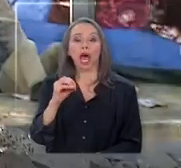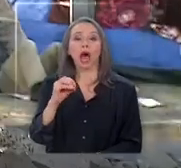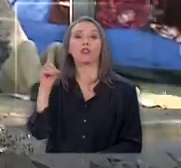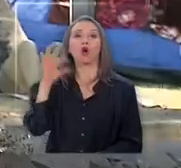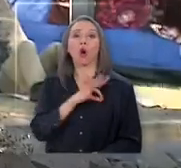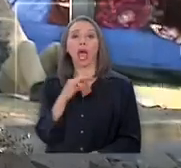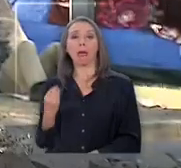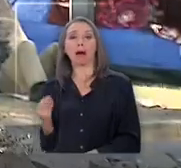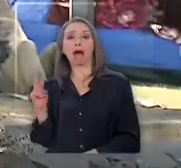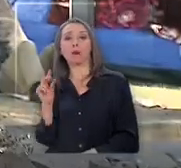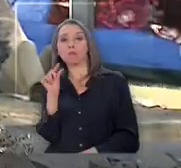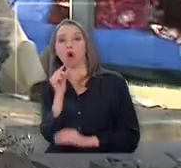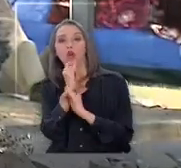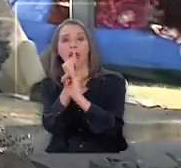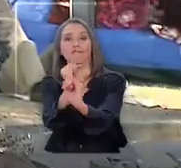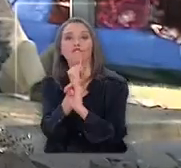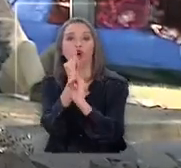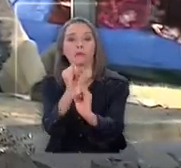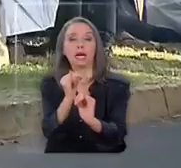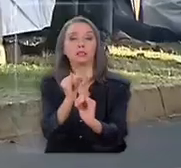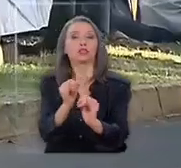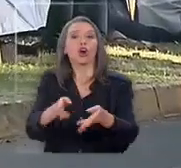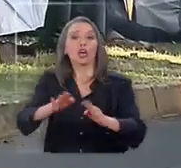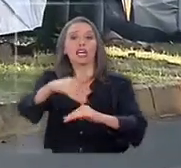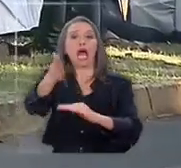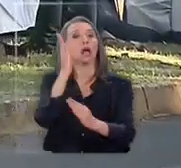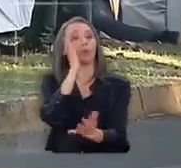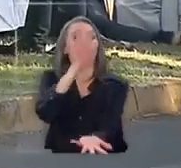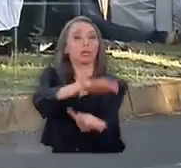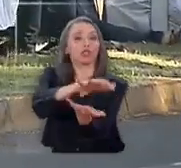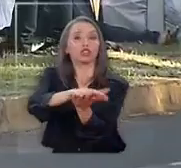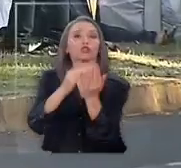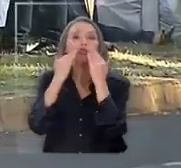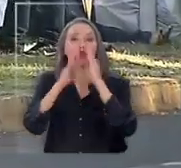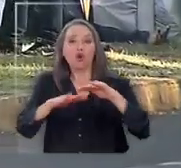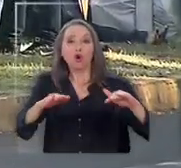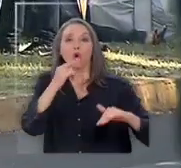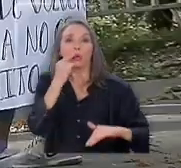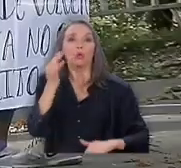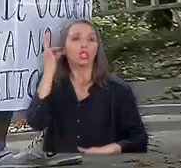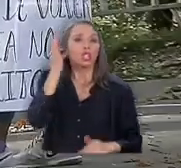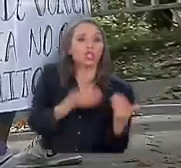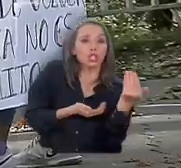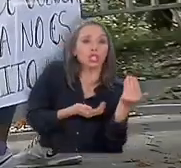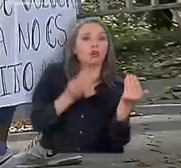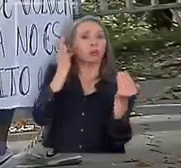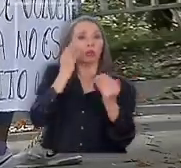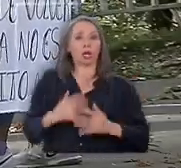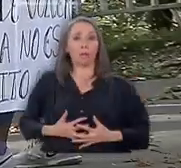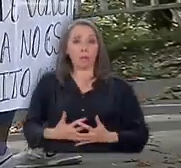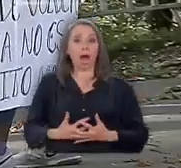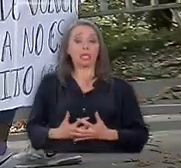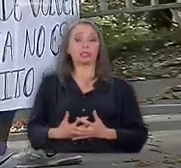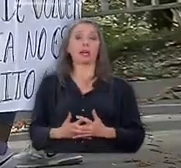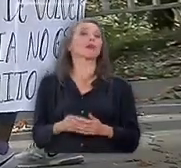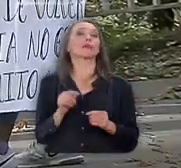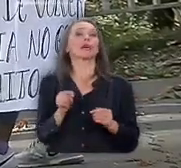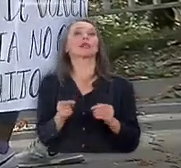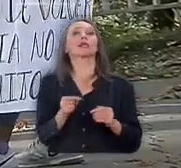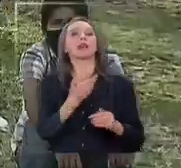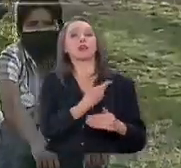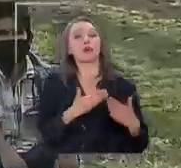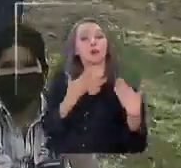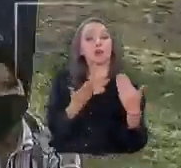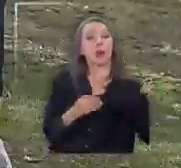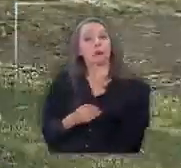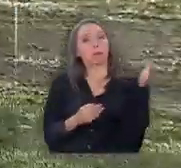misma embajada de venezuela que están ahí en la calle con colchones hay niños niñas mujeres embarazadas y dentro de los traslados que han habido y